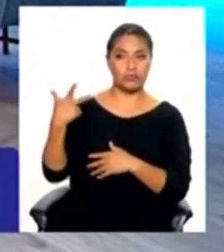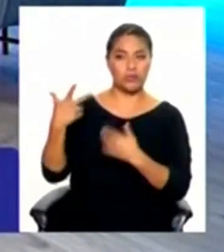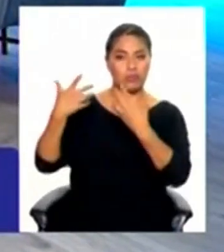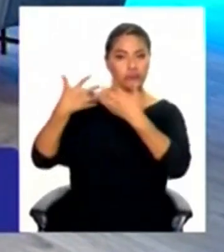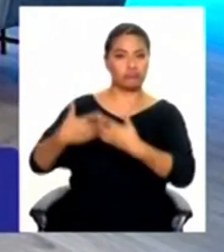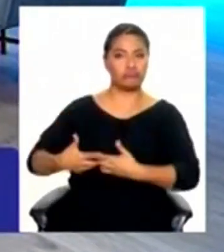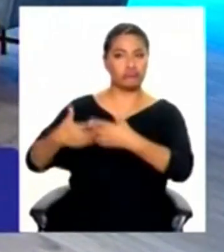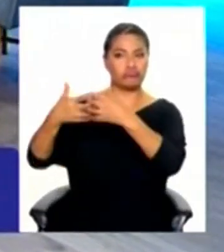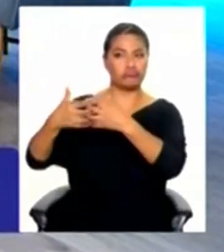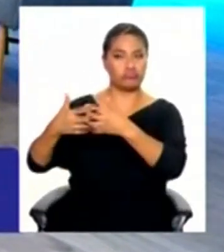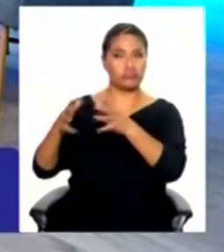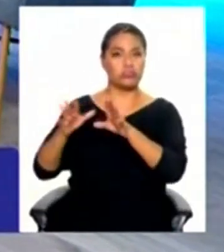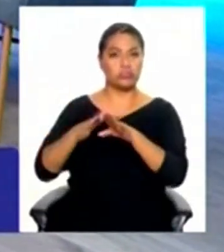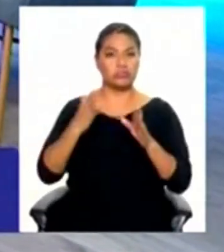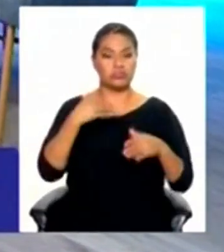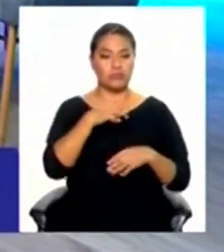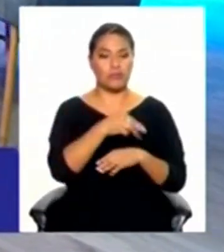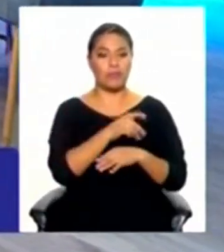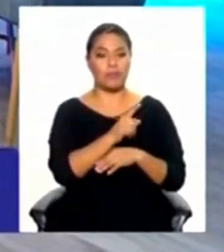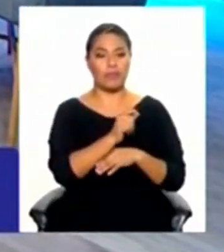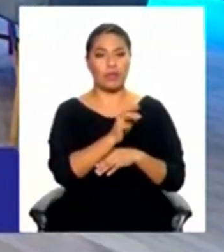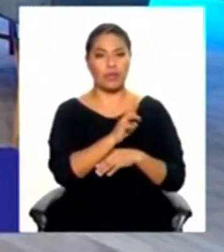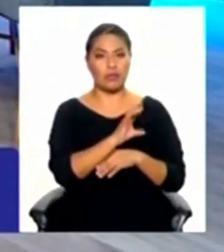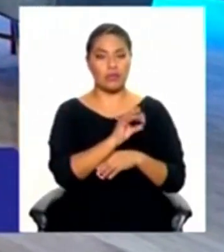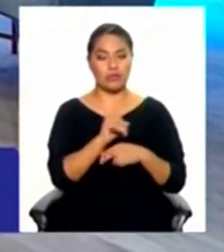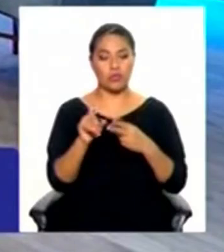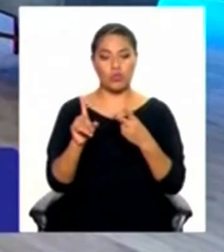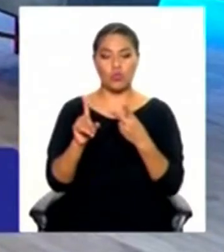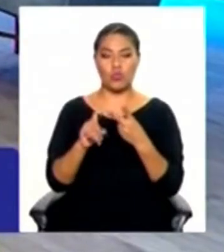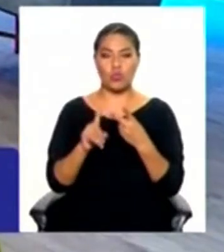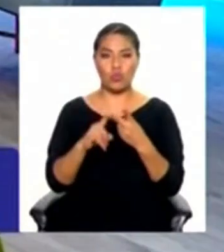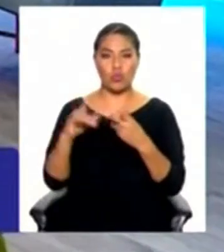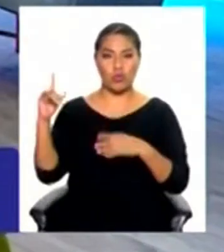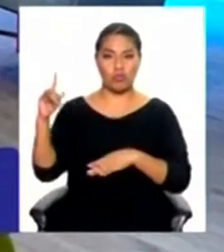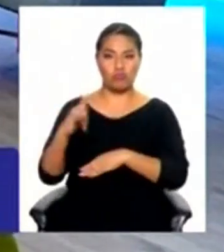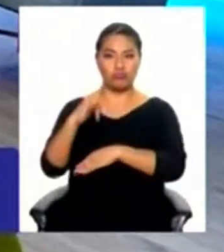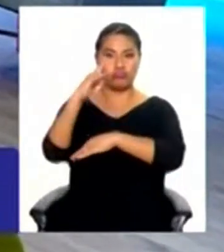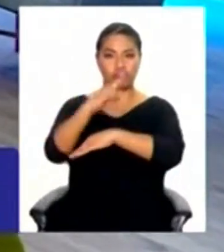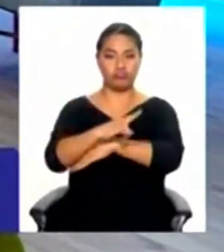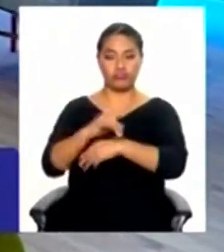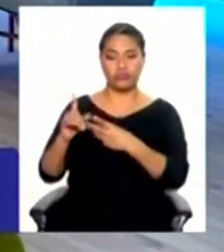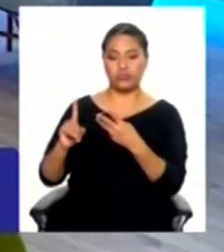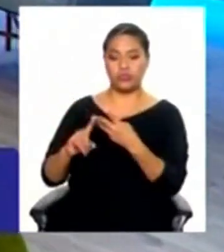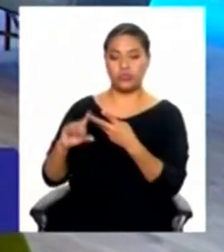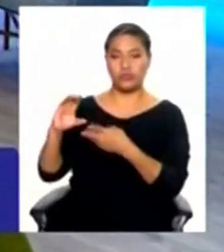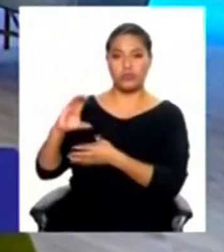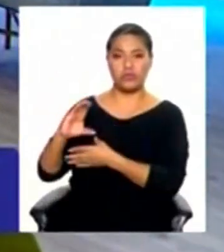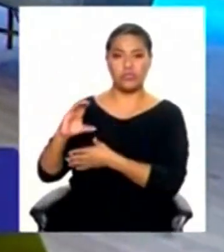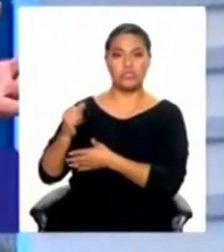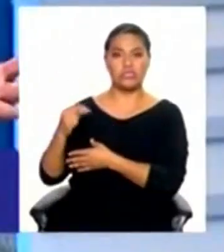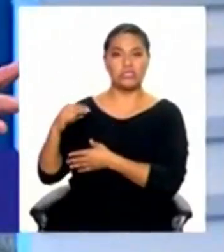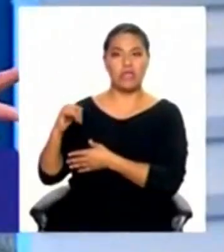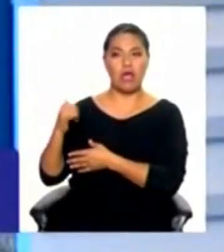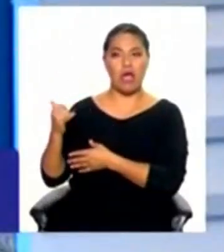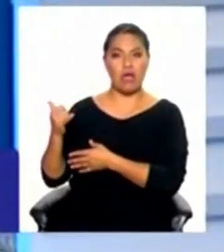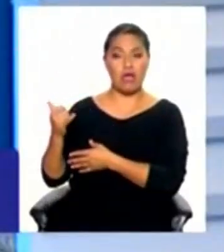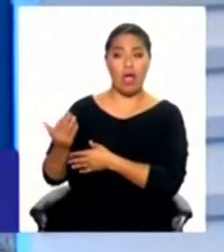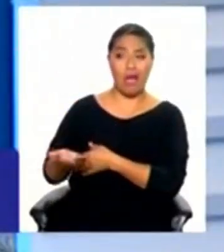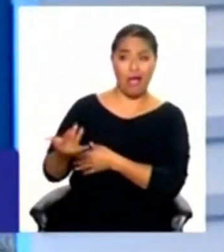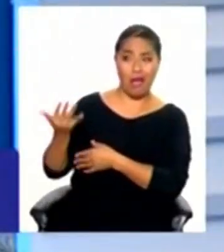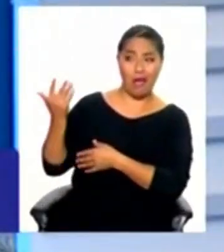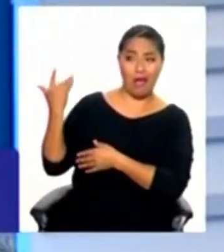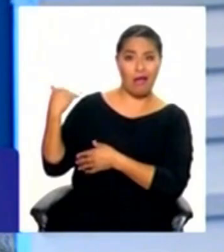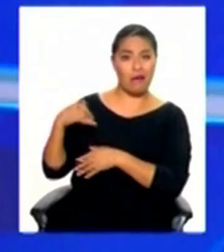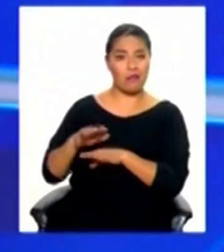el tema del metro el tema de la expansión del aeropuerto y finalmente lo de chancay comparativamente con años anteriores